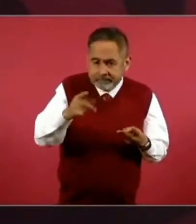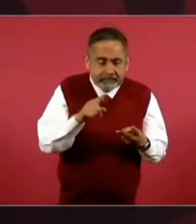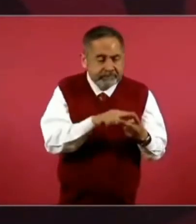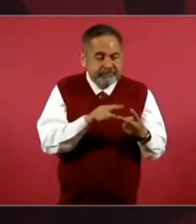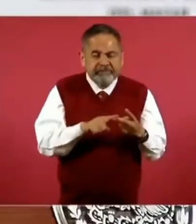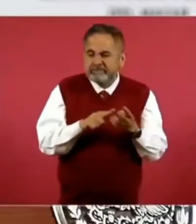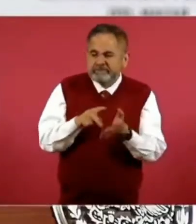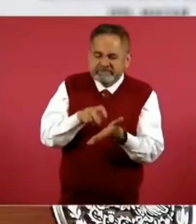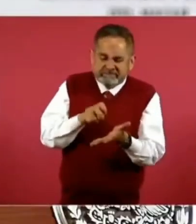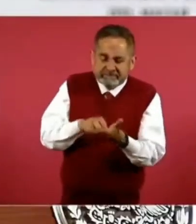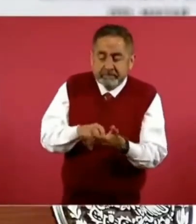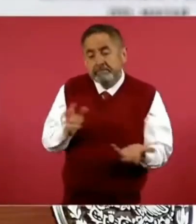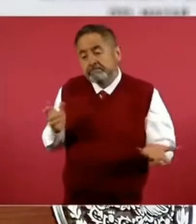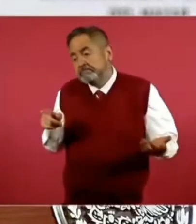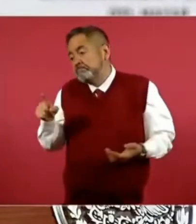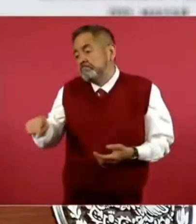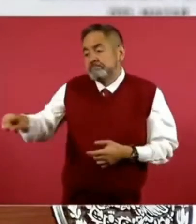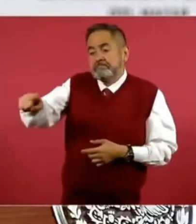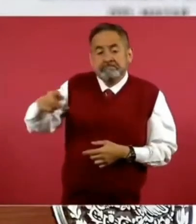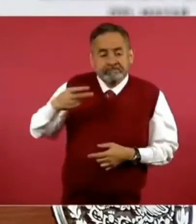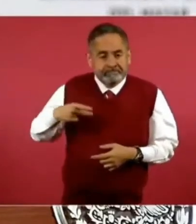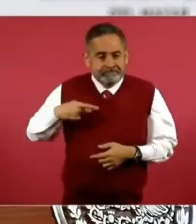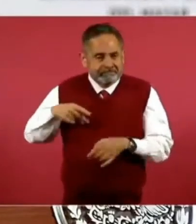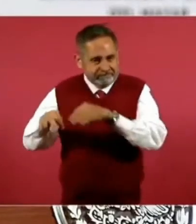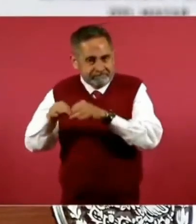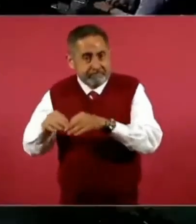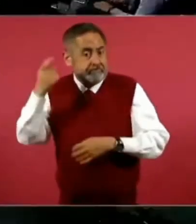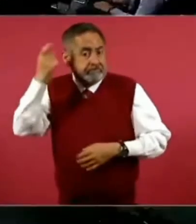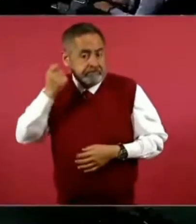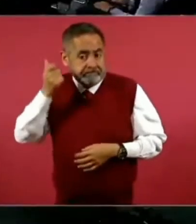al jubilarse,